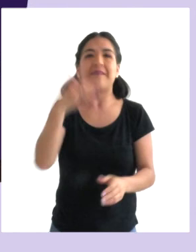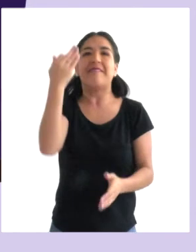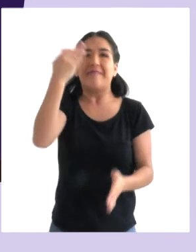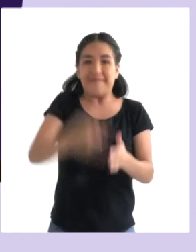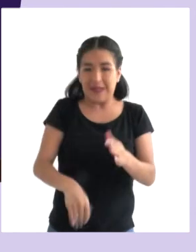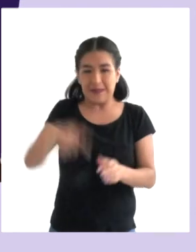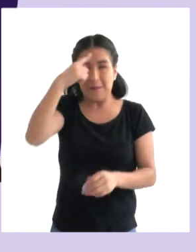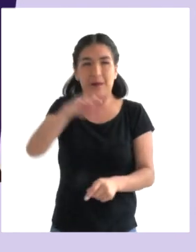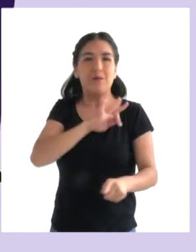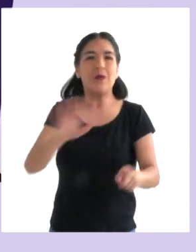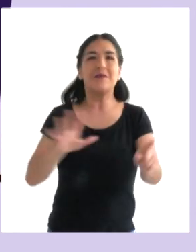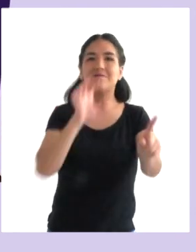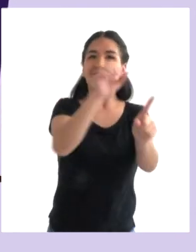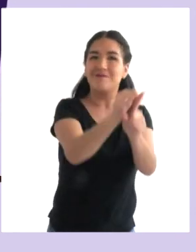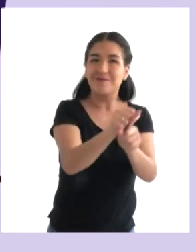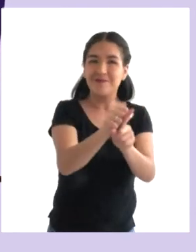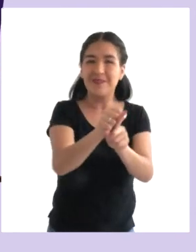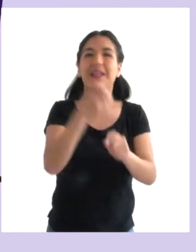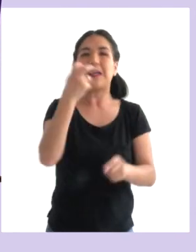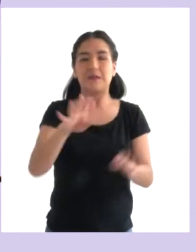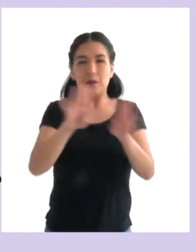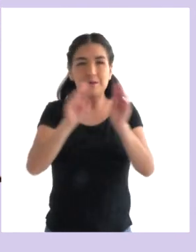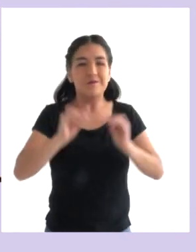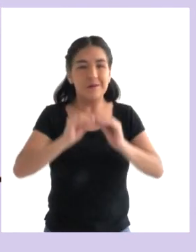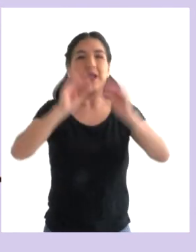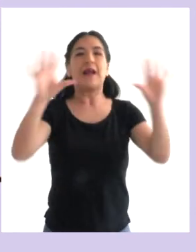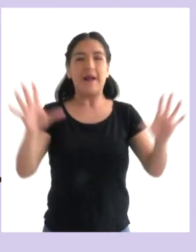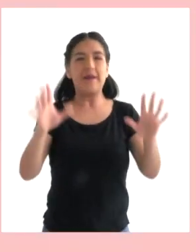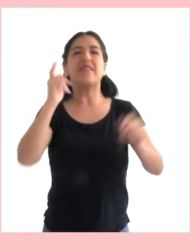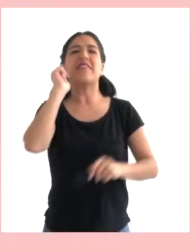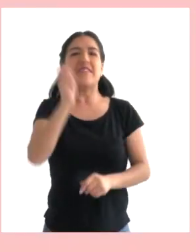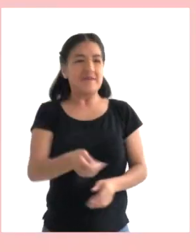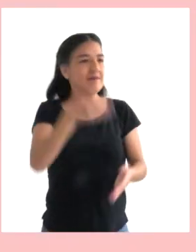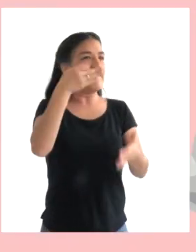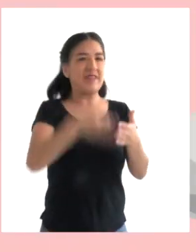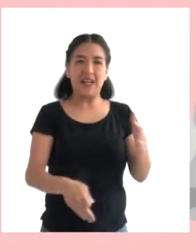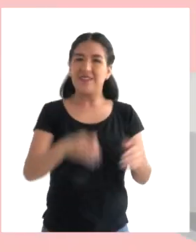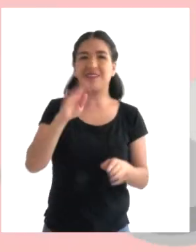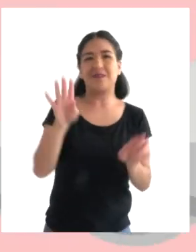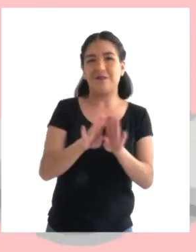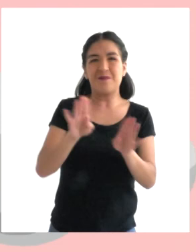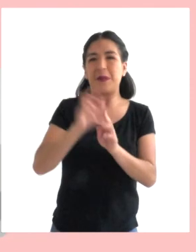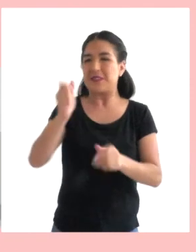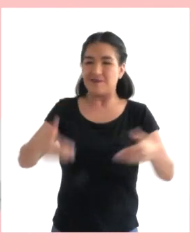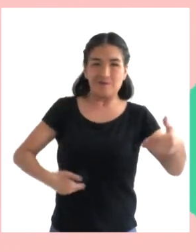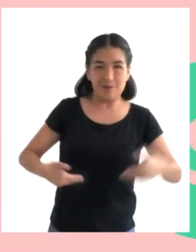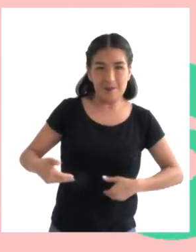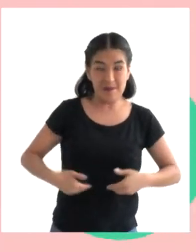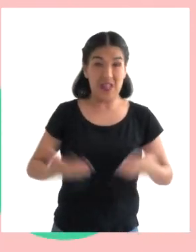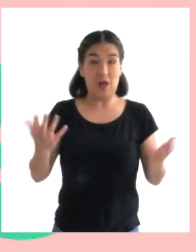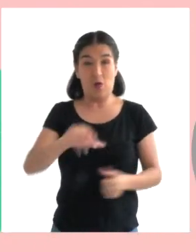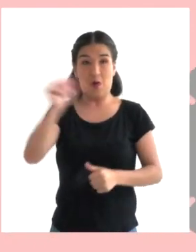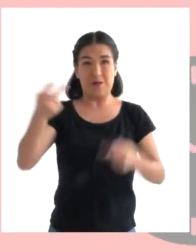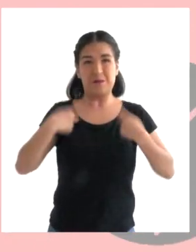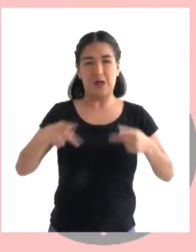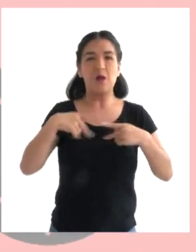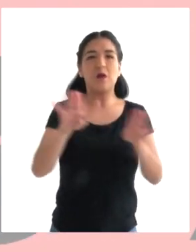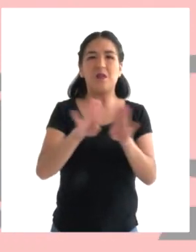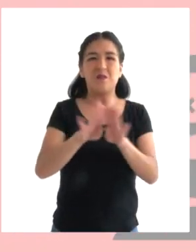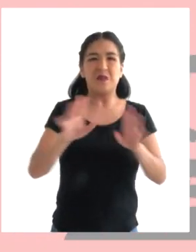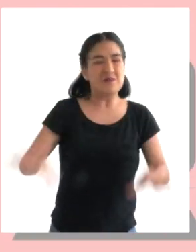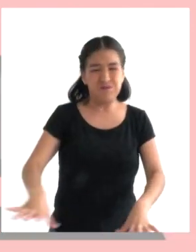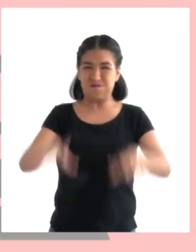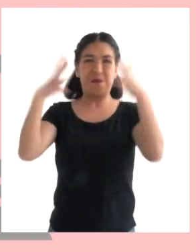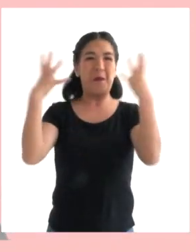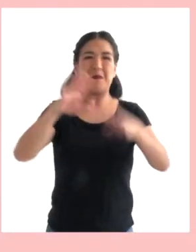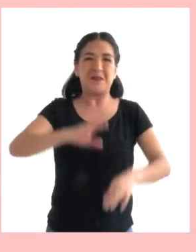lograr la meta y también tener muy claro qué no hace falta. Las personas reactivas o impulsivas suelen pensar en sus metas,